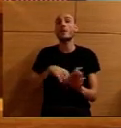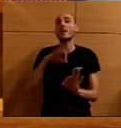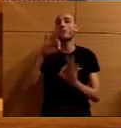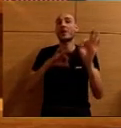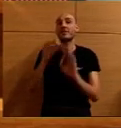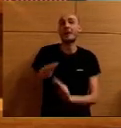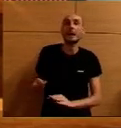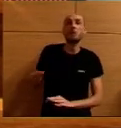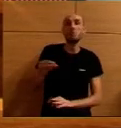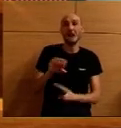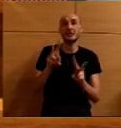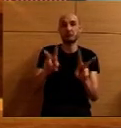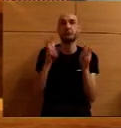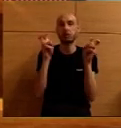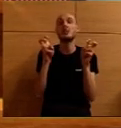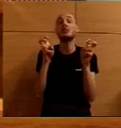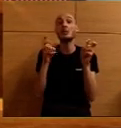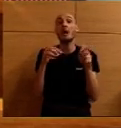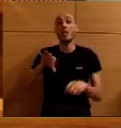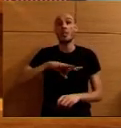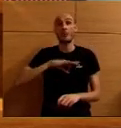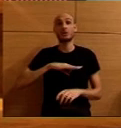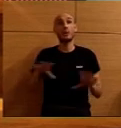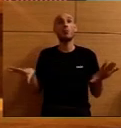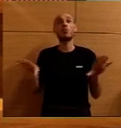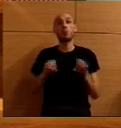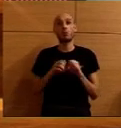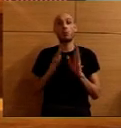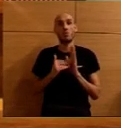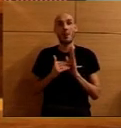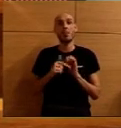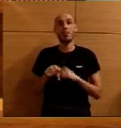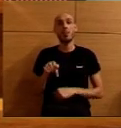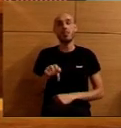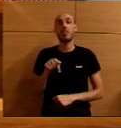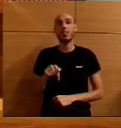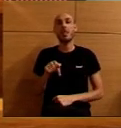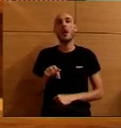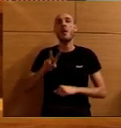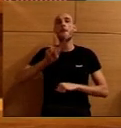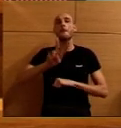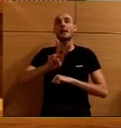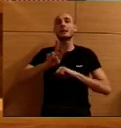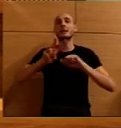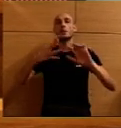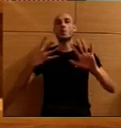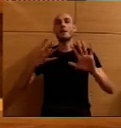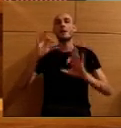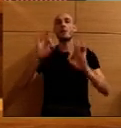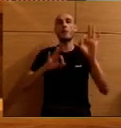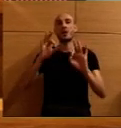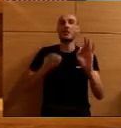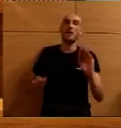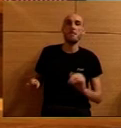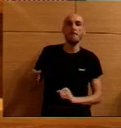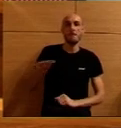sobre este impuesto y que esta Diputación Provincial de Valencia tiene determinado en el 29%, un recargo. Yo